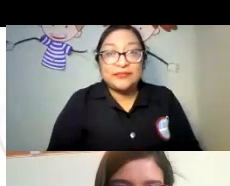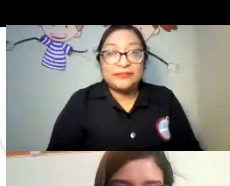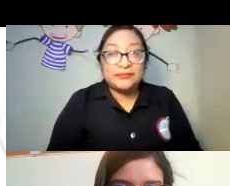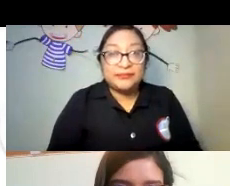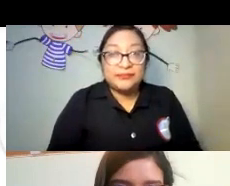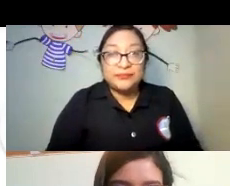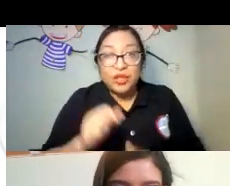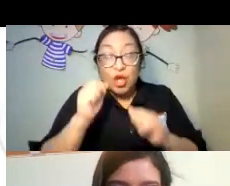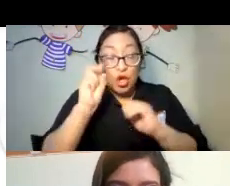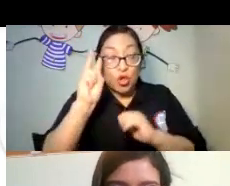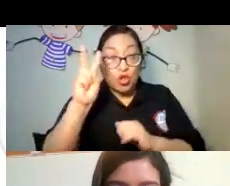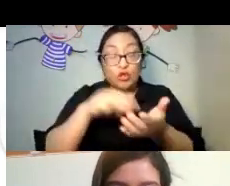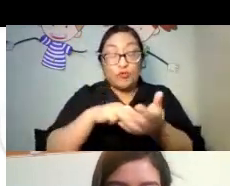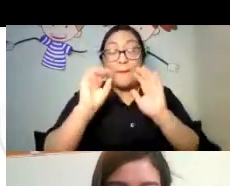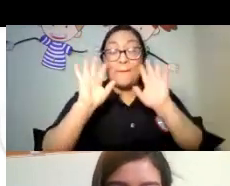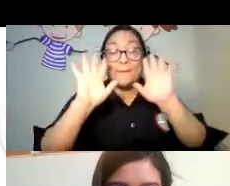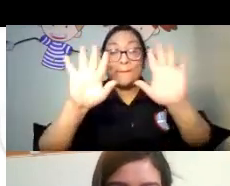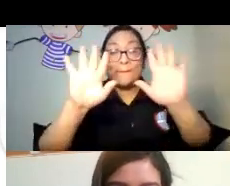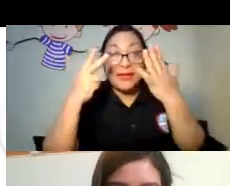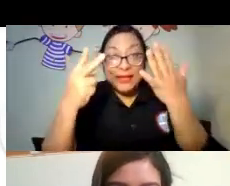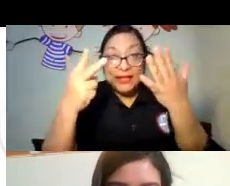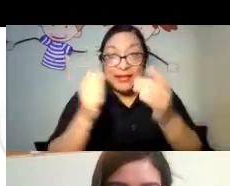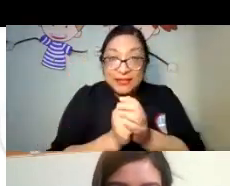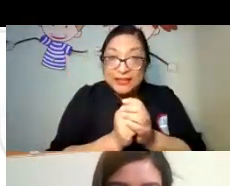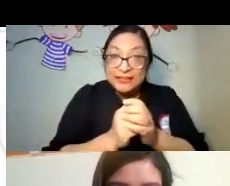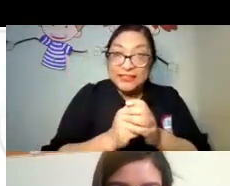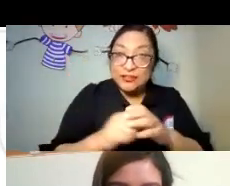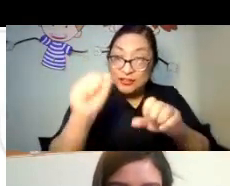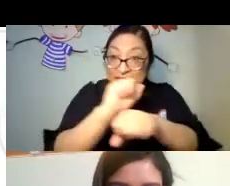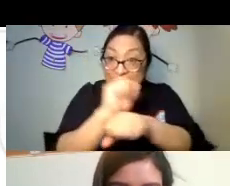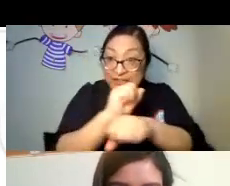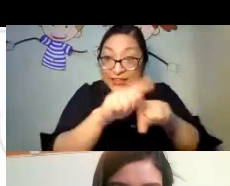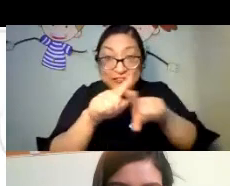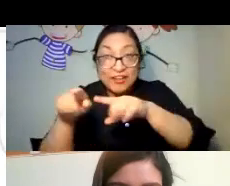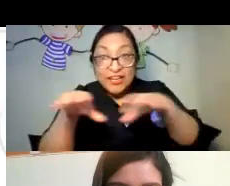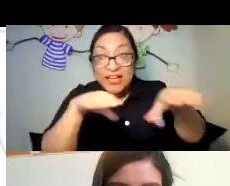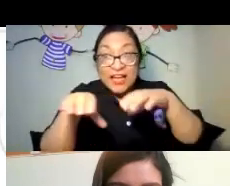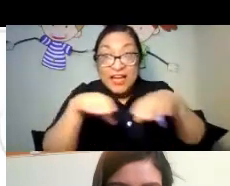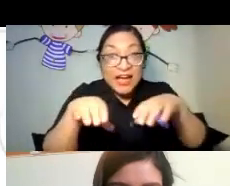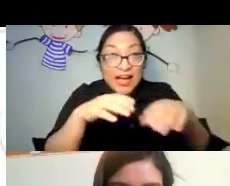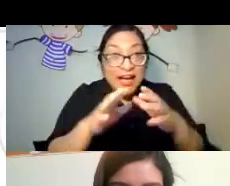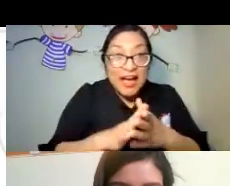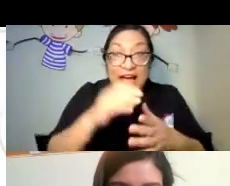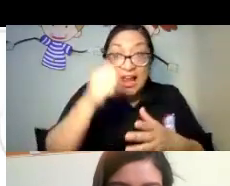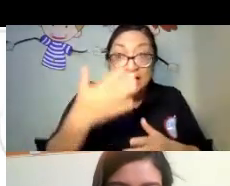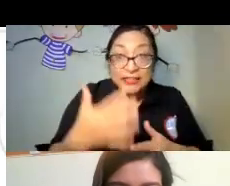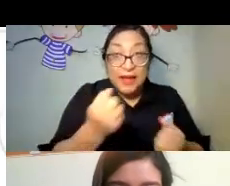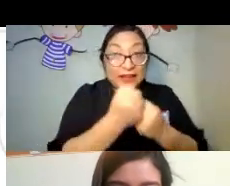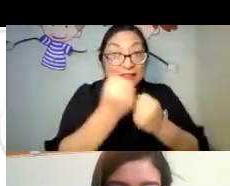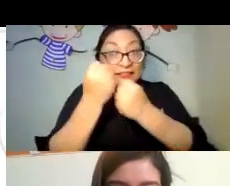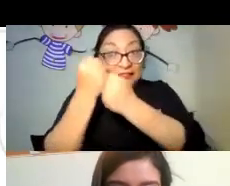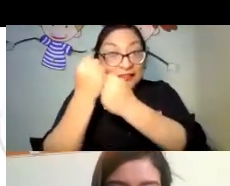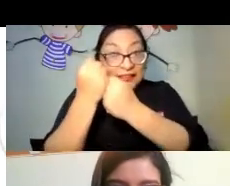ellos están realizando varias actividades de aprendizaje, en la que está la maestra y la mamá apoyando.